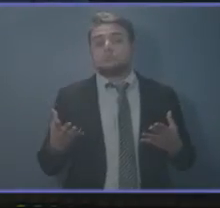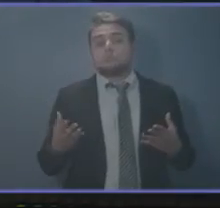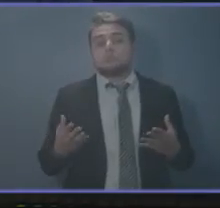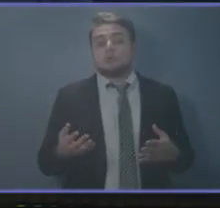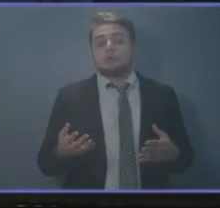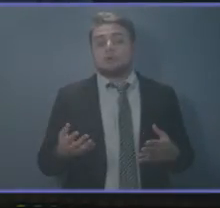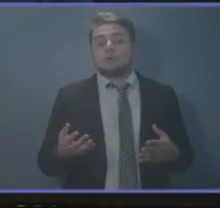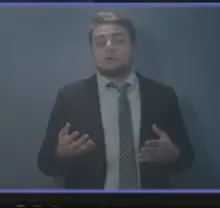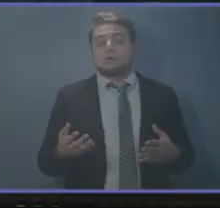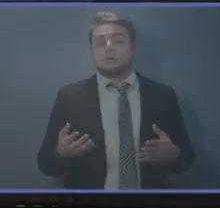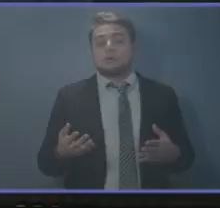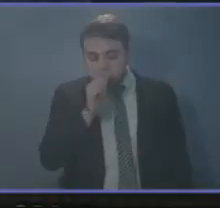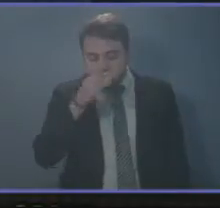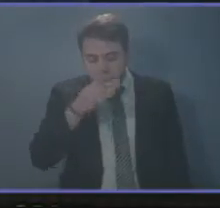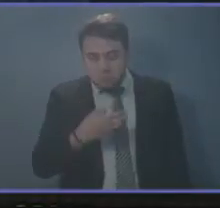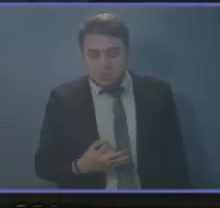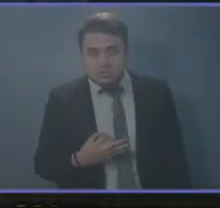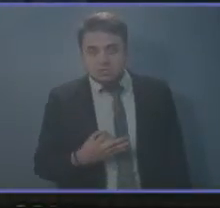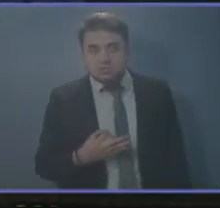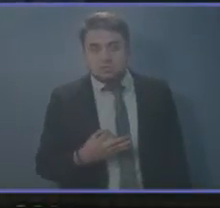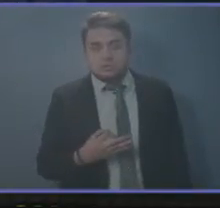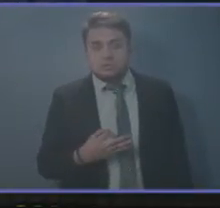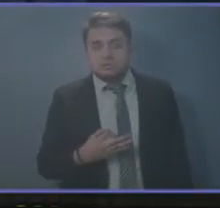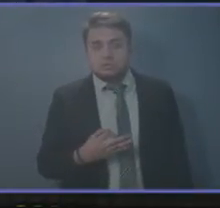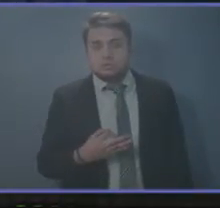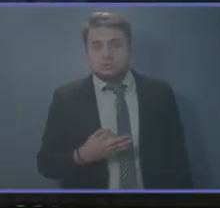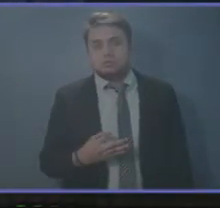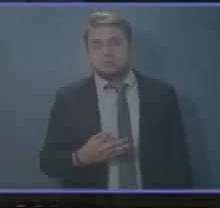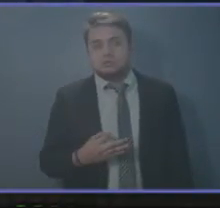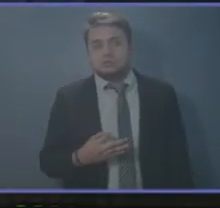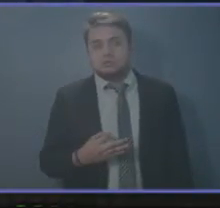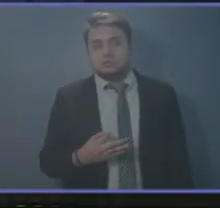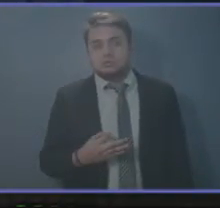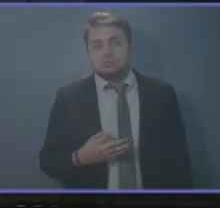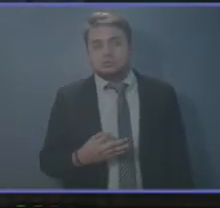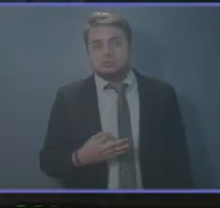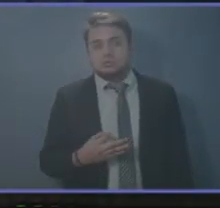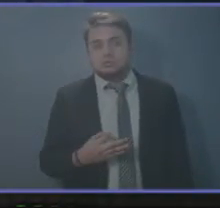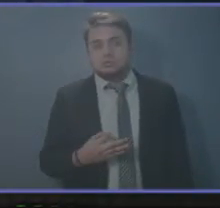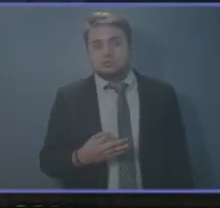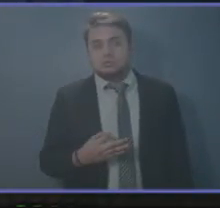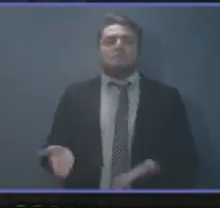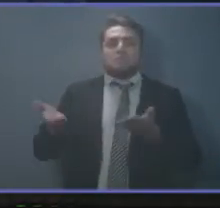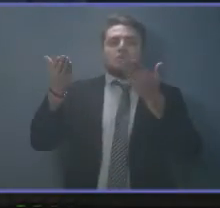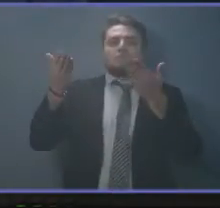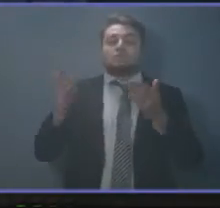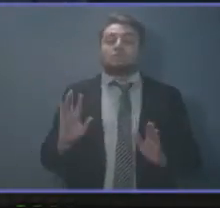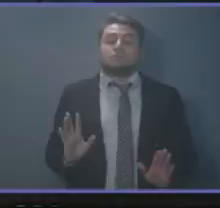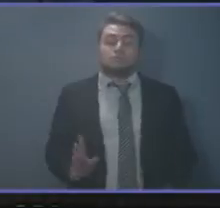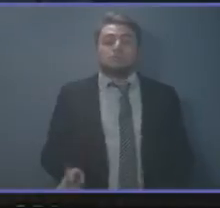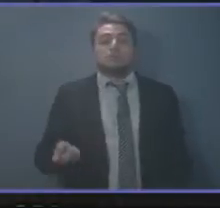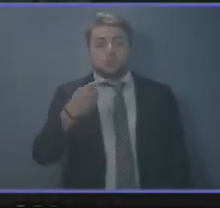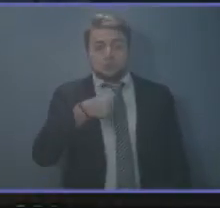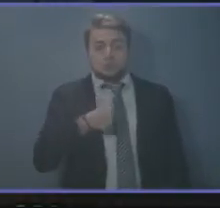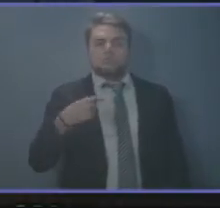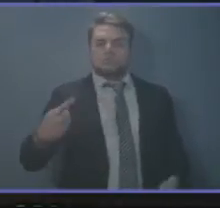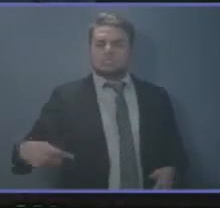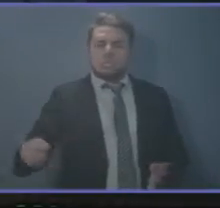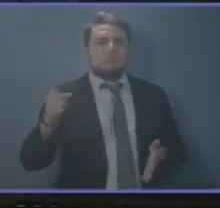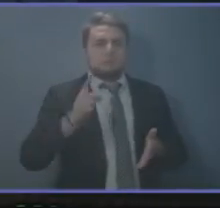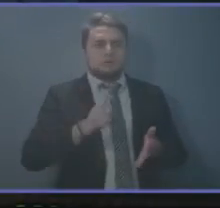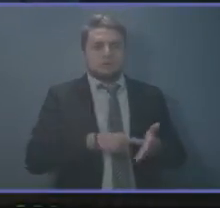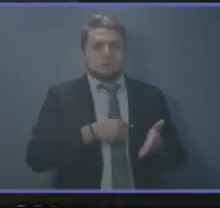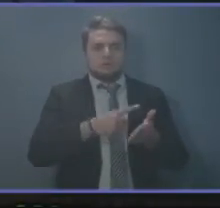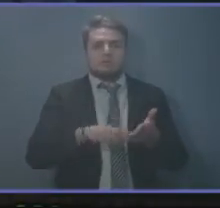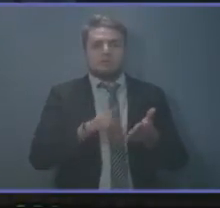empleados humildes que bueno, no son las personas más populares. Yo he sido un gran crítico, pero